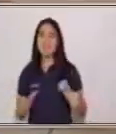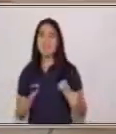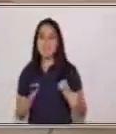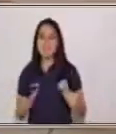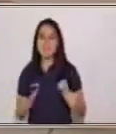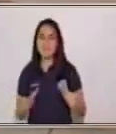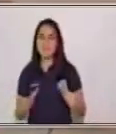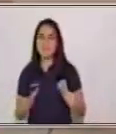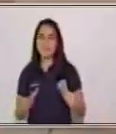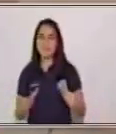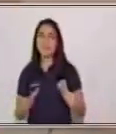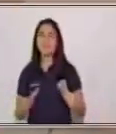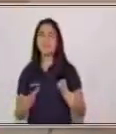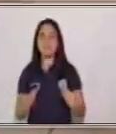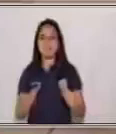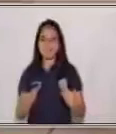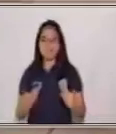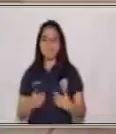tu corazón?